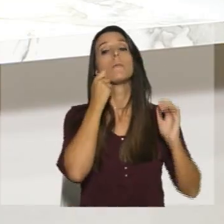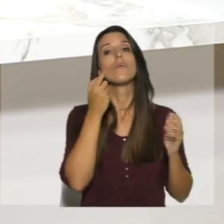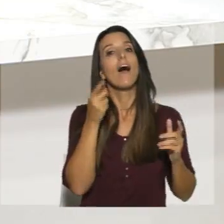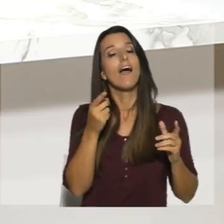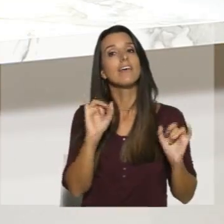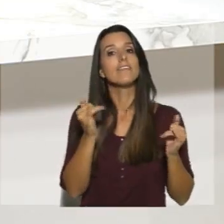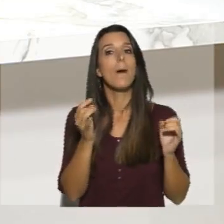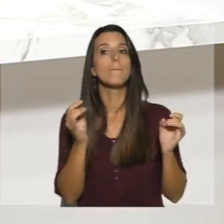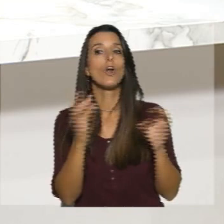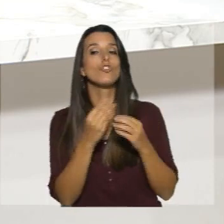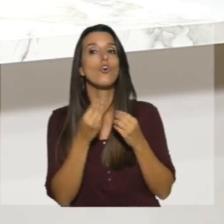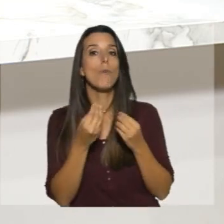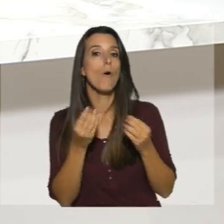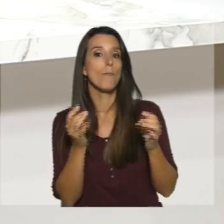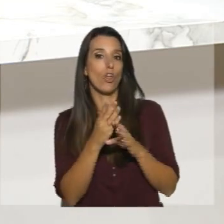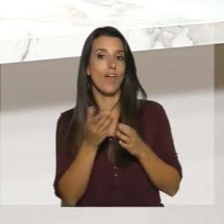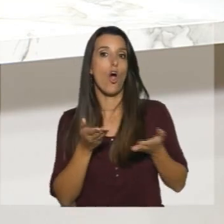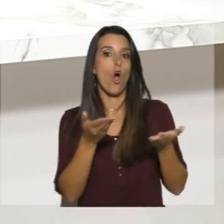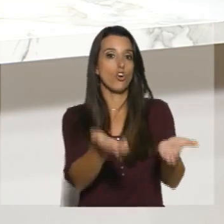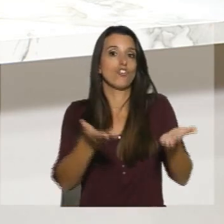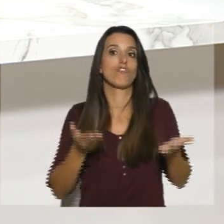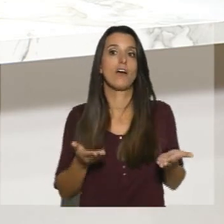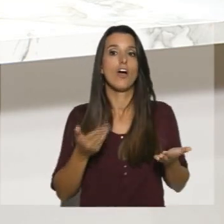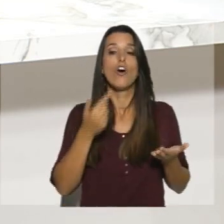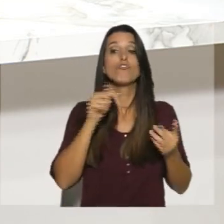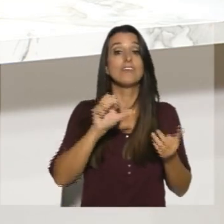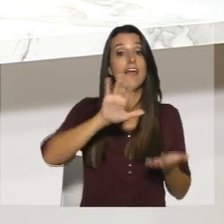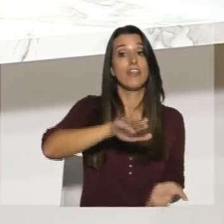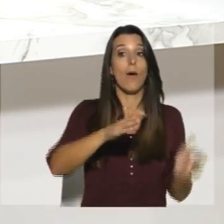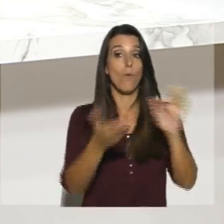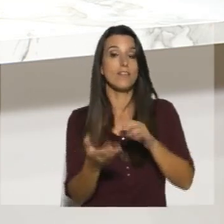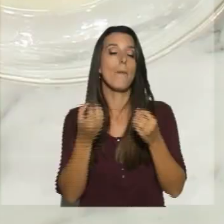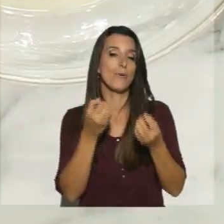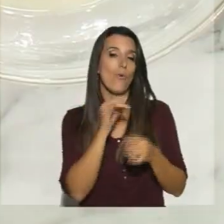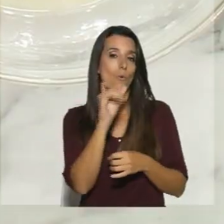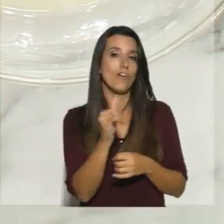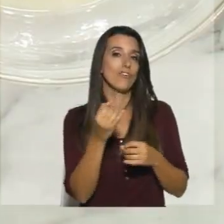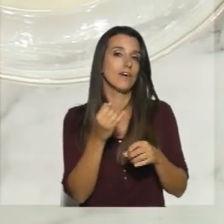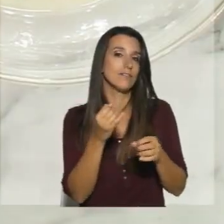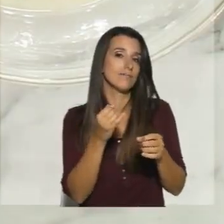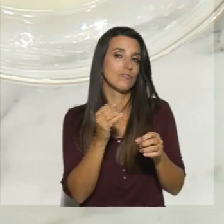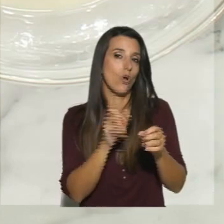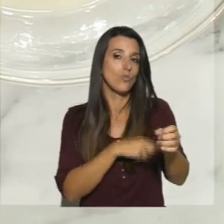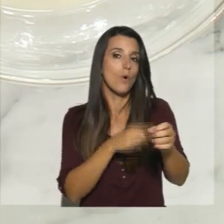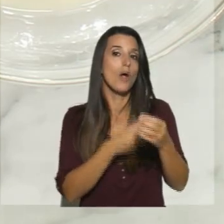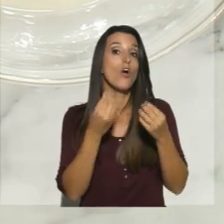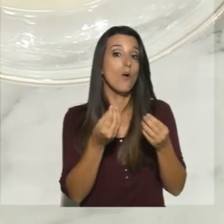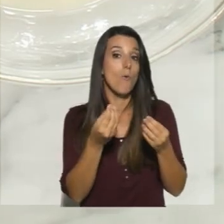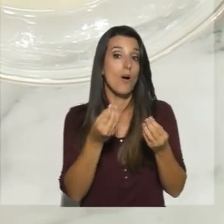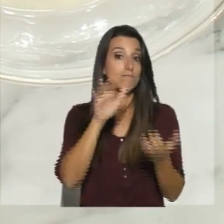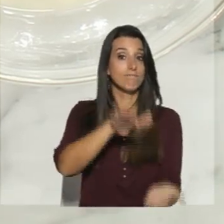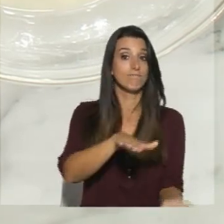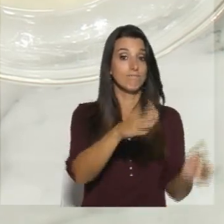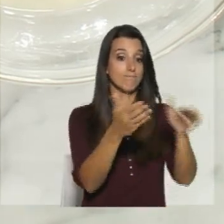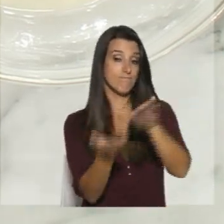quedaría como la sacaríamos del horno. Exacto, yo lo que hice fue dar la vuelta. Mira, yo te cuento, porque esta es bien cosa típica. ¿Ves? Vos la sacás de un lado y te queda